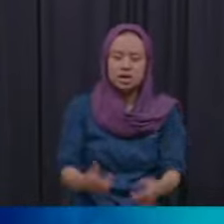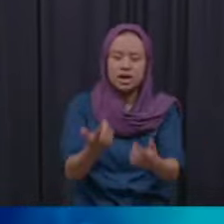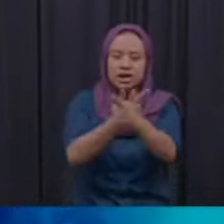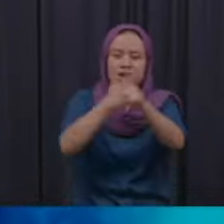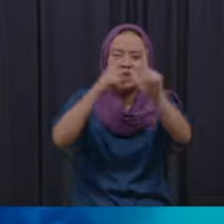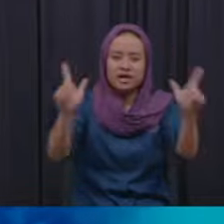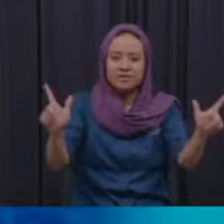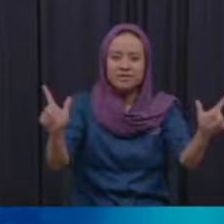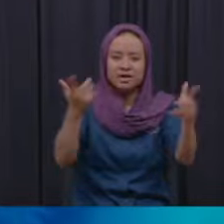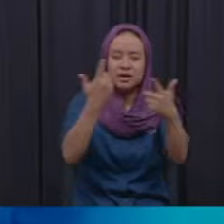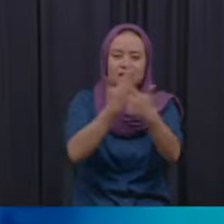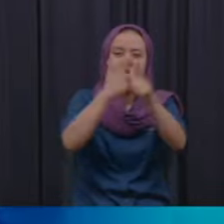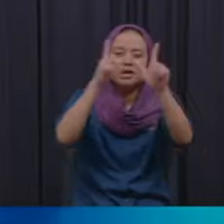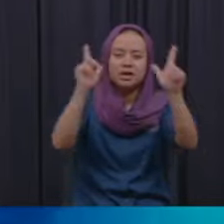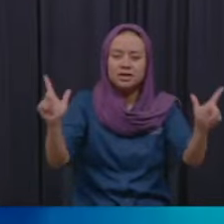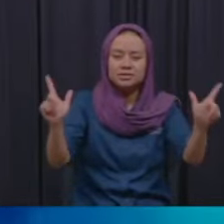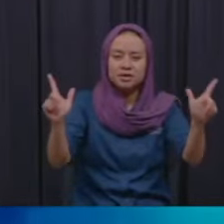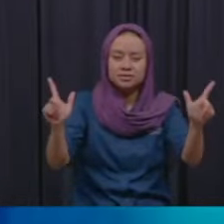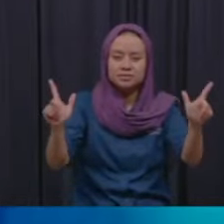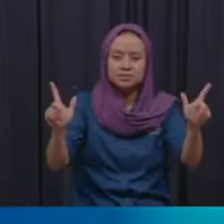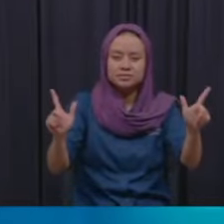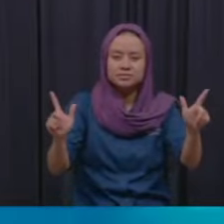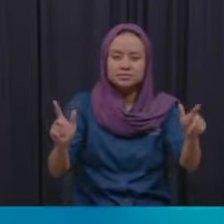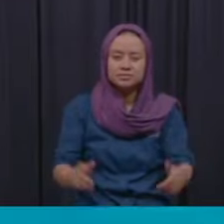libre, libre,